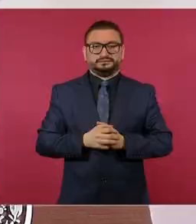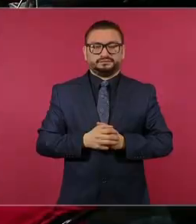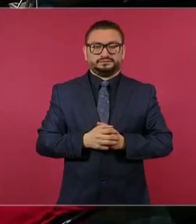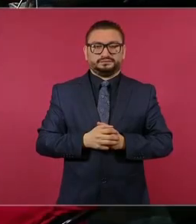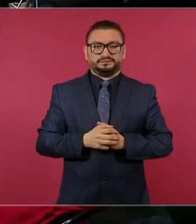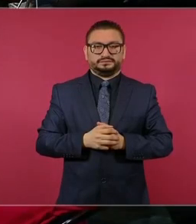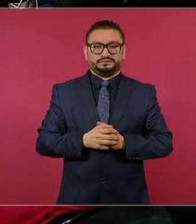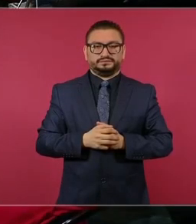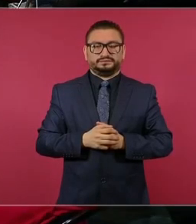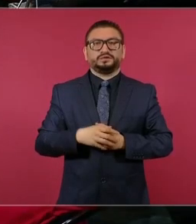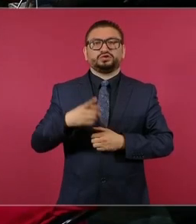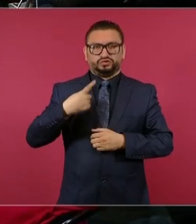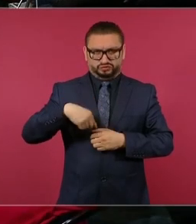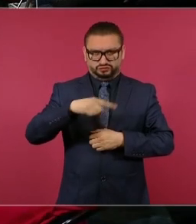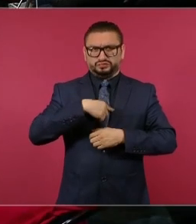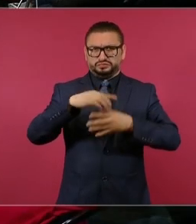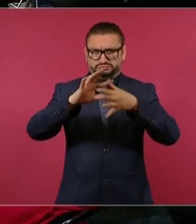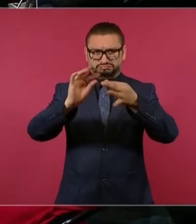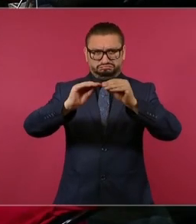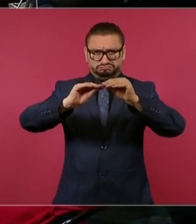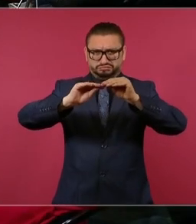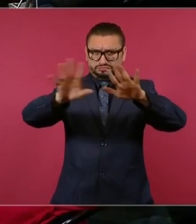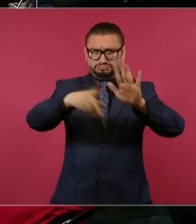vamos a transparentar, ¿no?